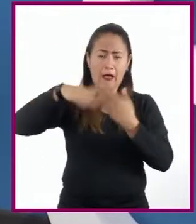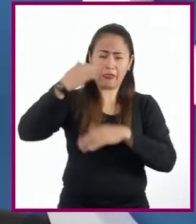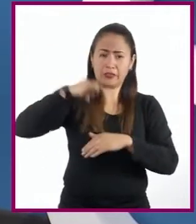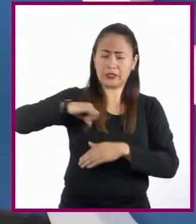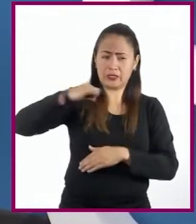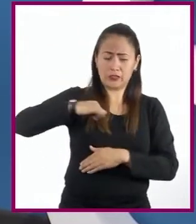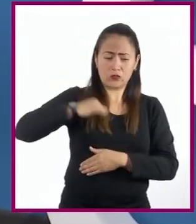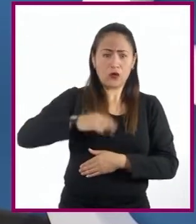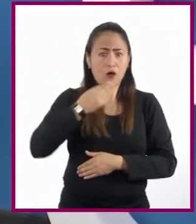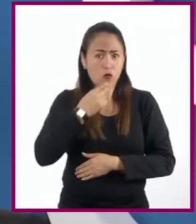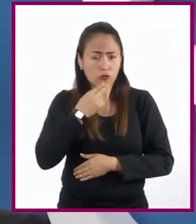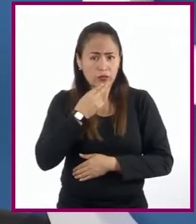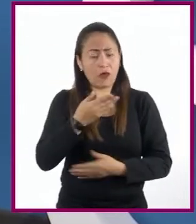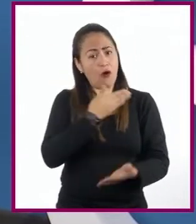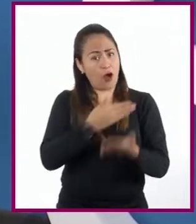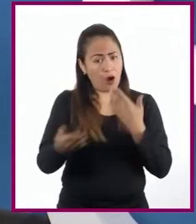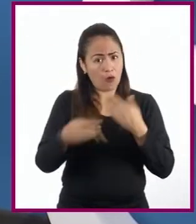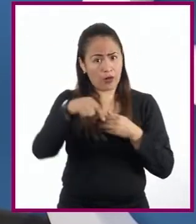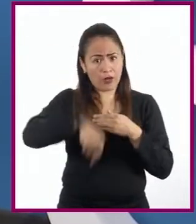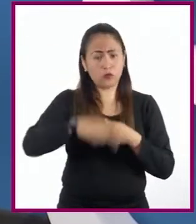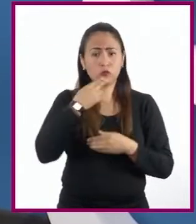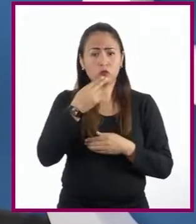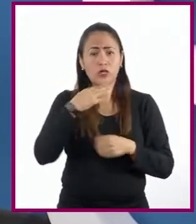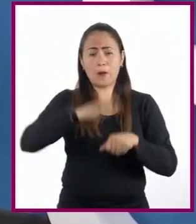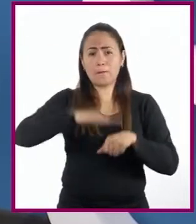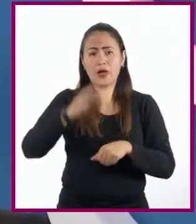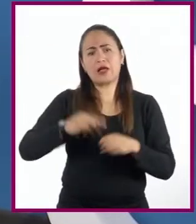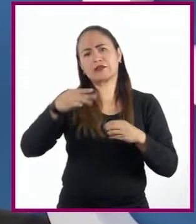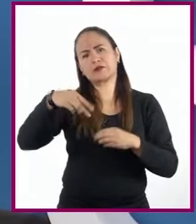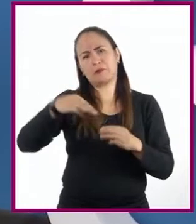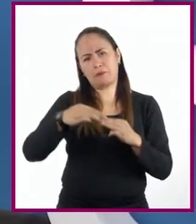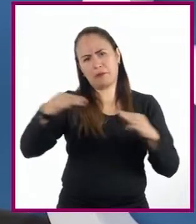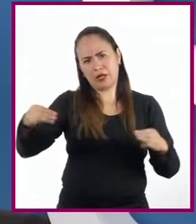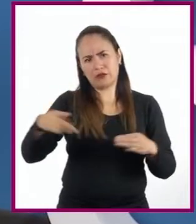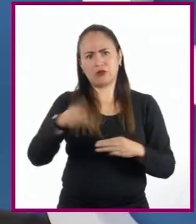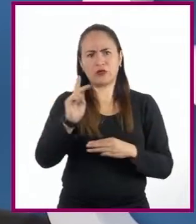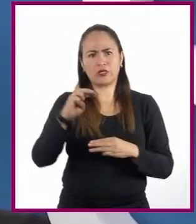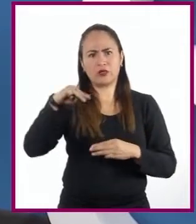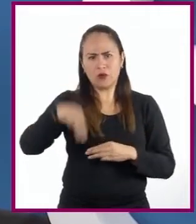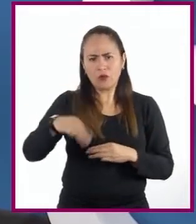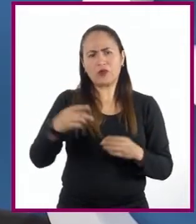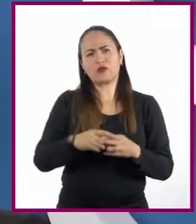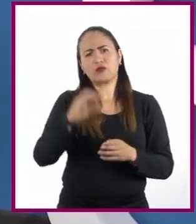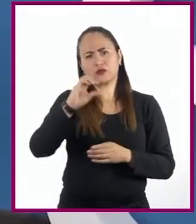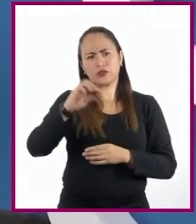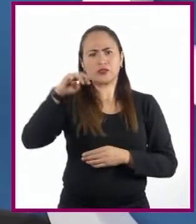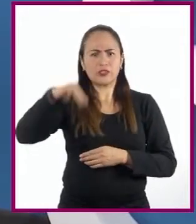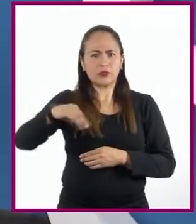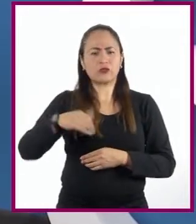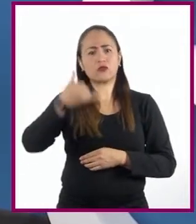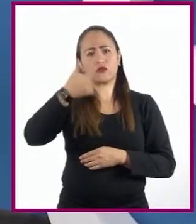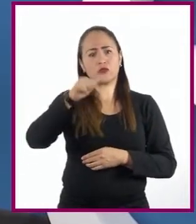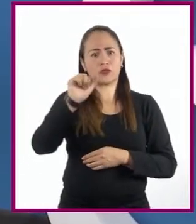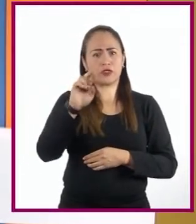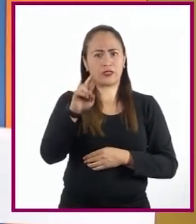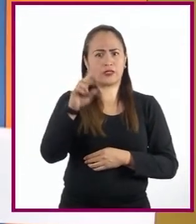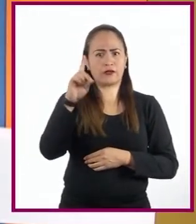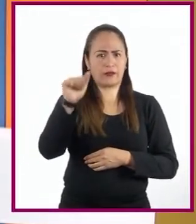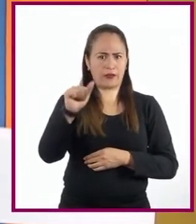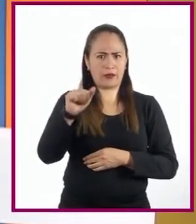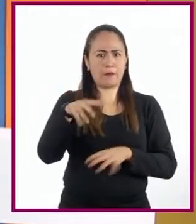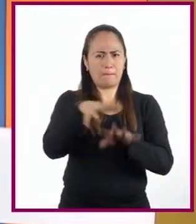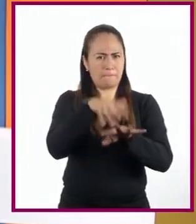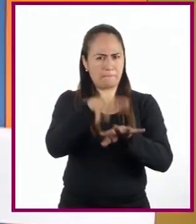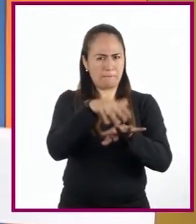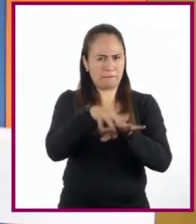y los más usados actualmente son el metro, el kilómetro y el centímetro, la yarda, el pie y la pulgada. ¿Han